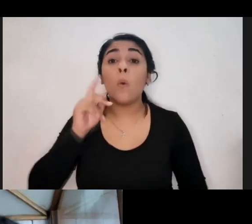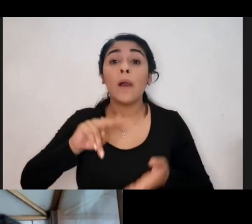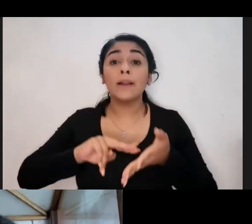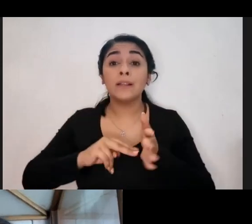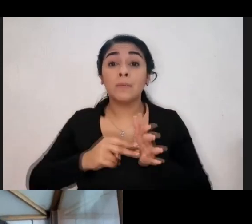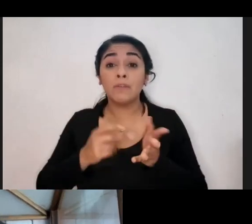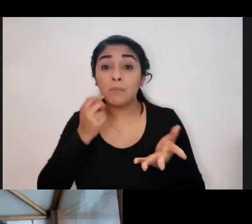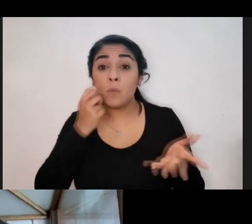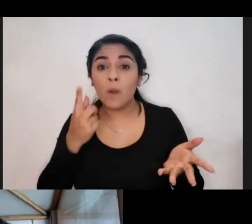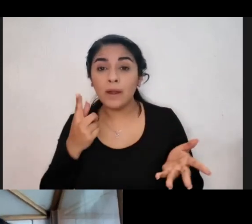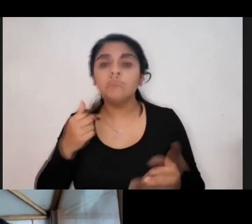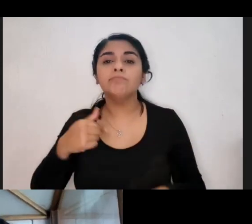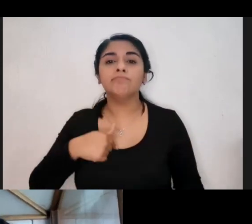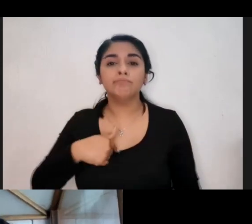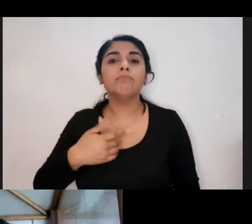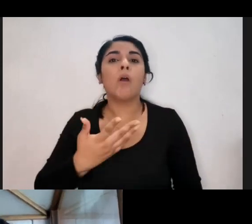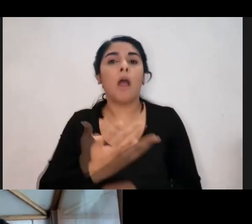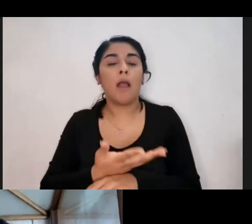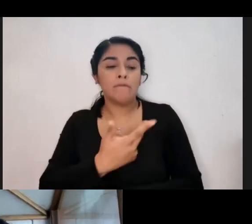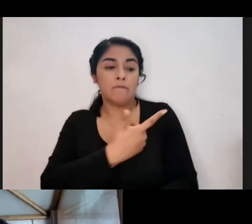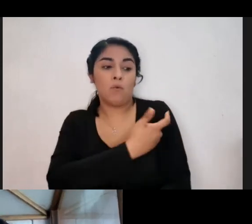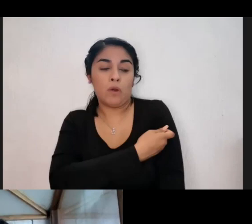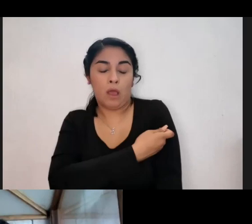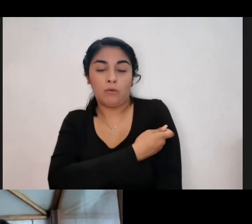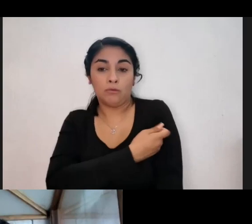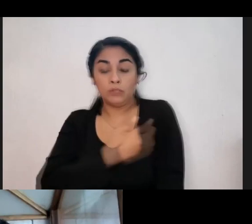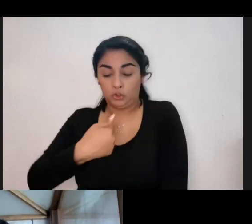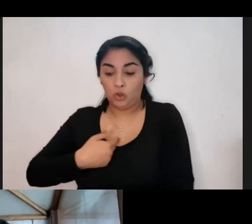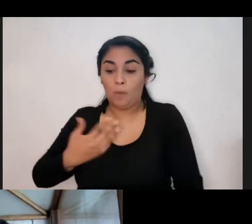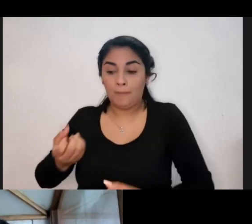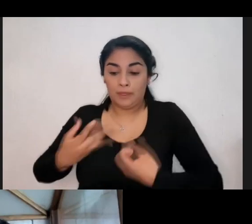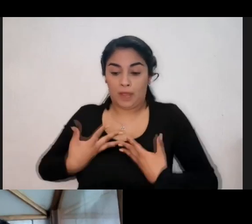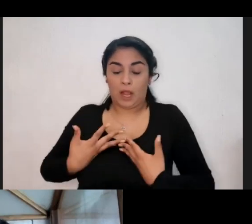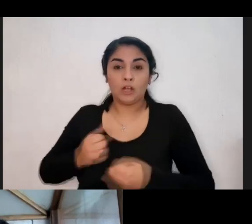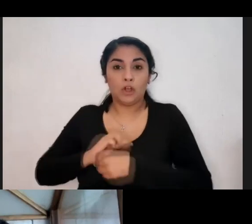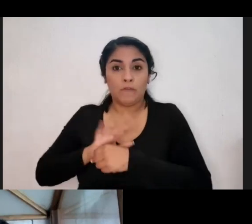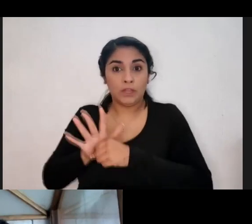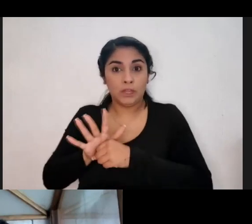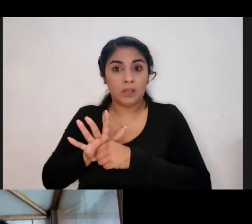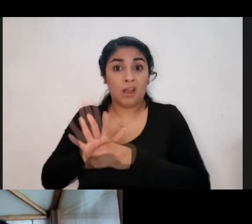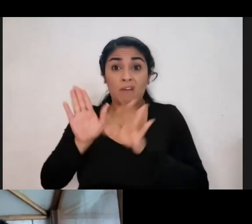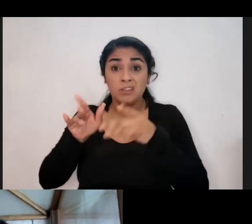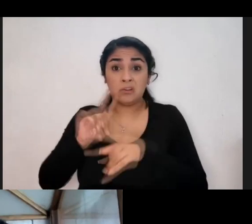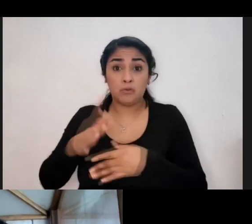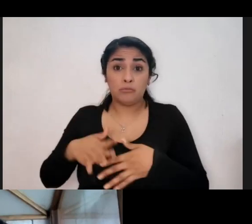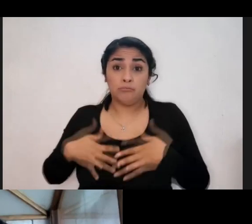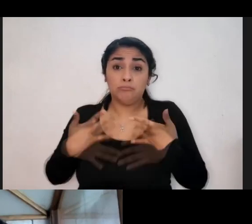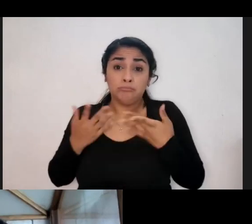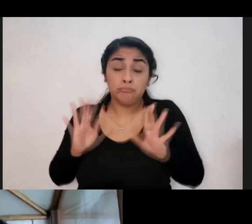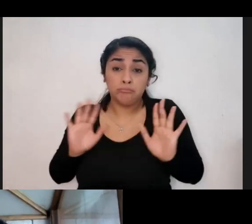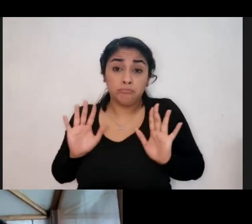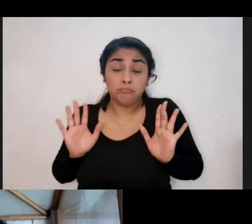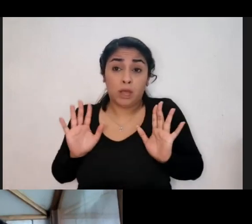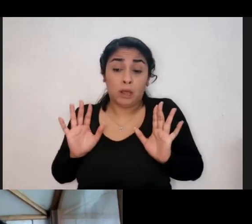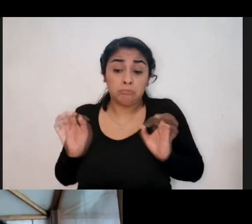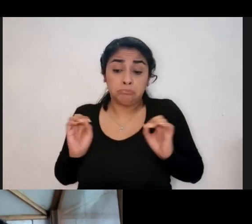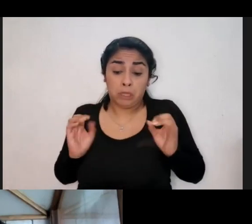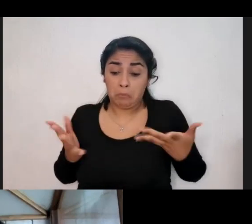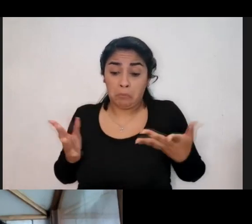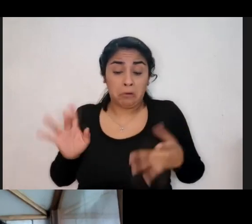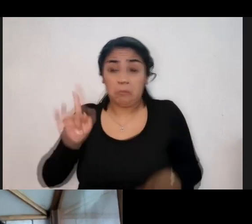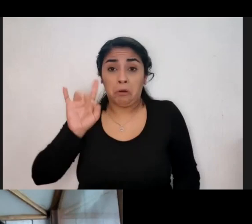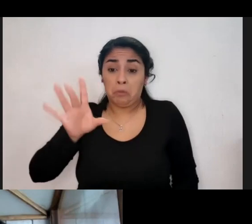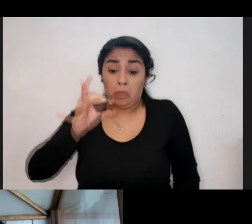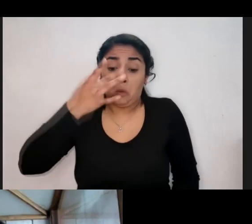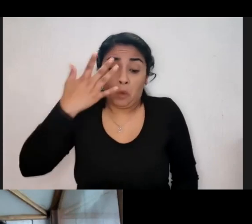estoy vacunado y me infecto, muchas veces soy asintomático. Entonces no me doy cuenta. No me doy